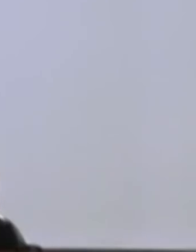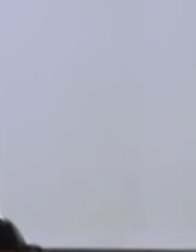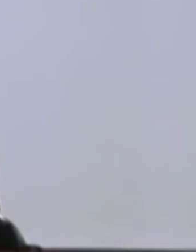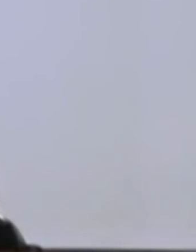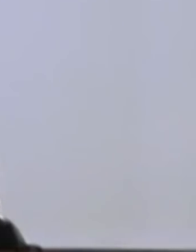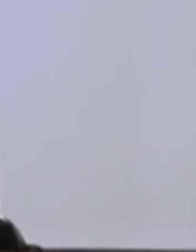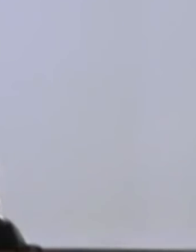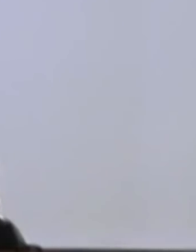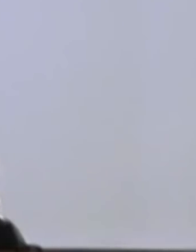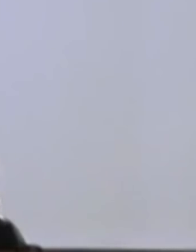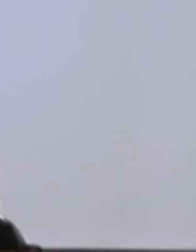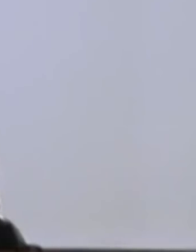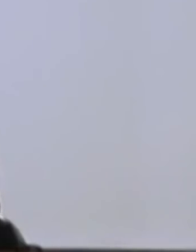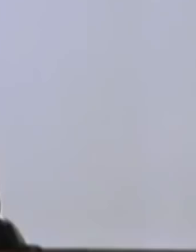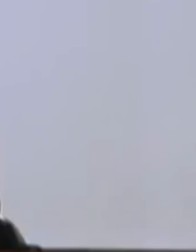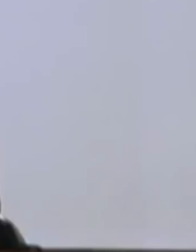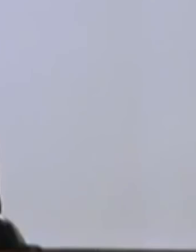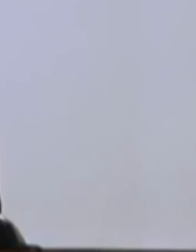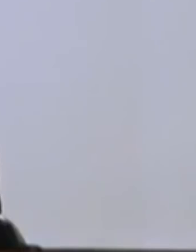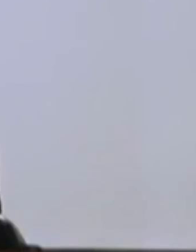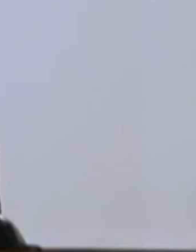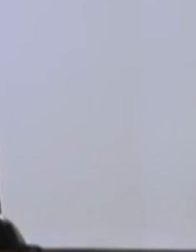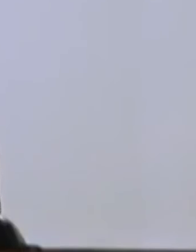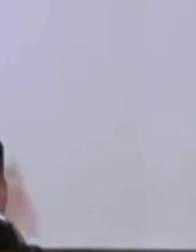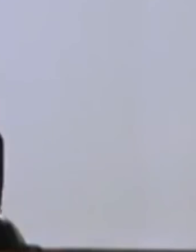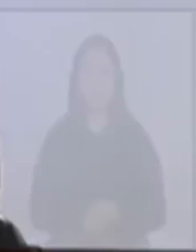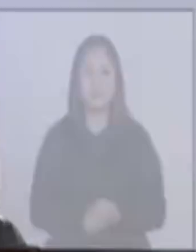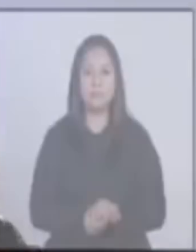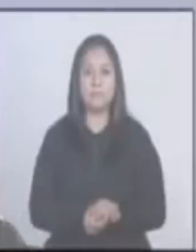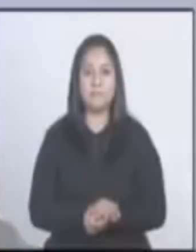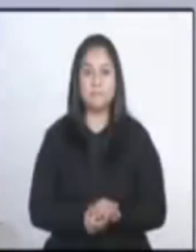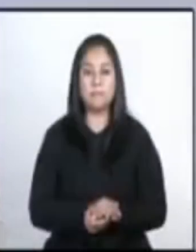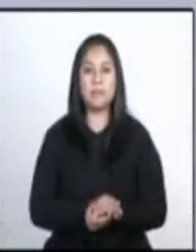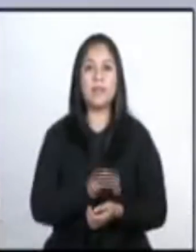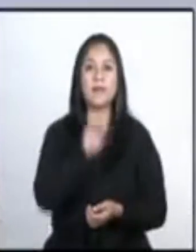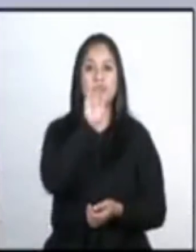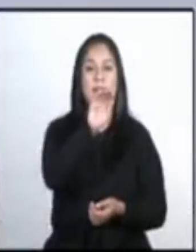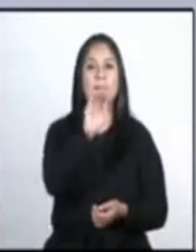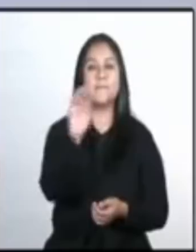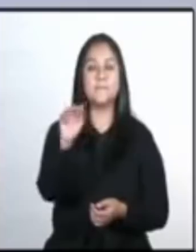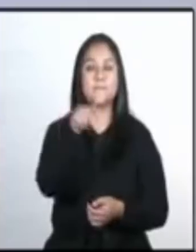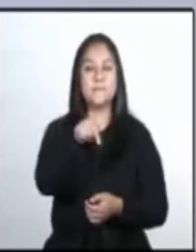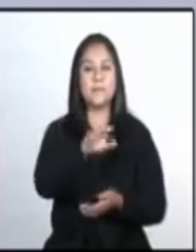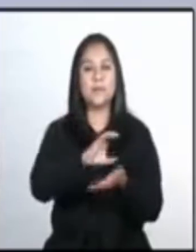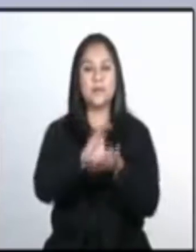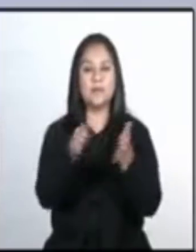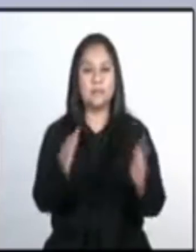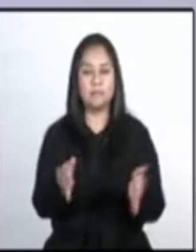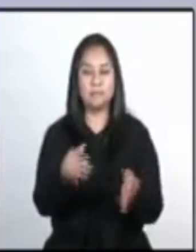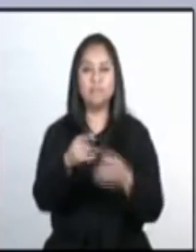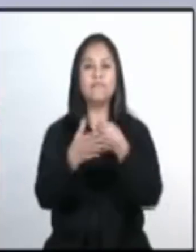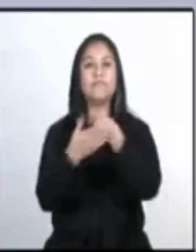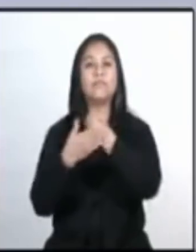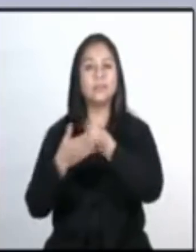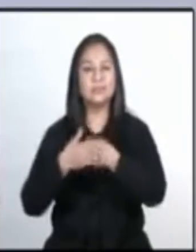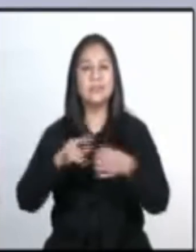explicándoles a todos la verdadera y justa dimensión de lo que es el coronavirus. Entendamos,